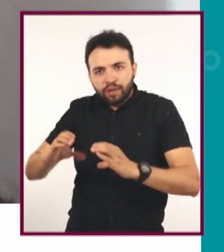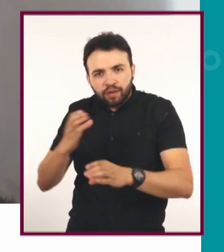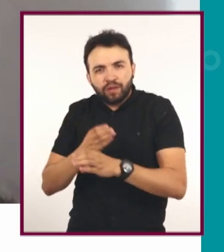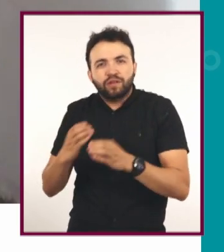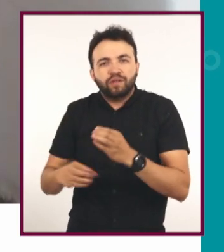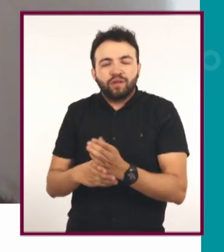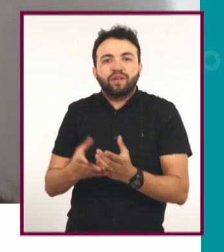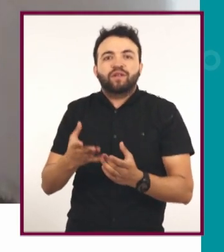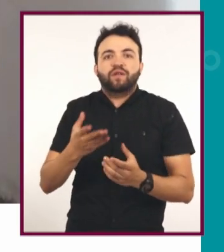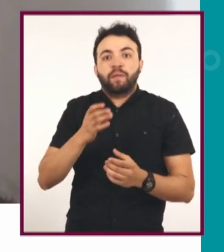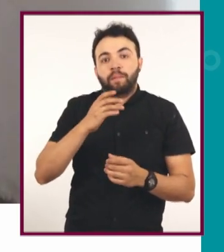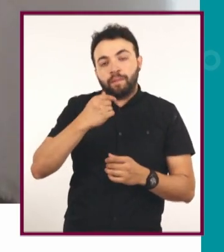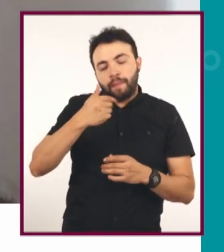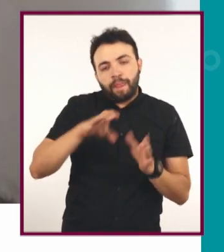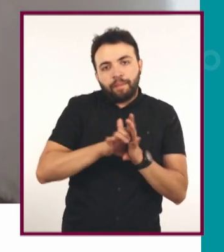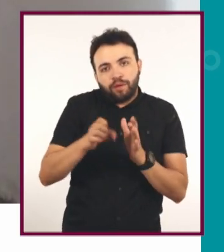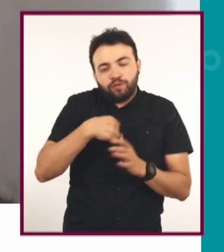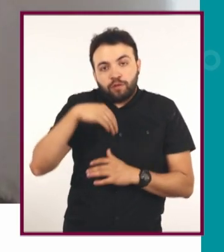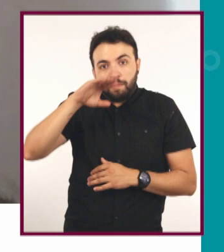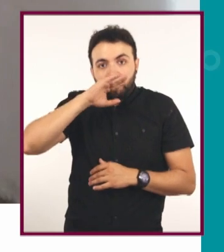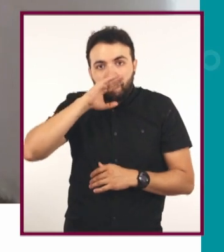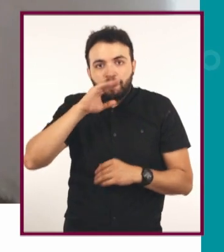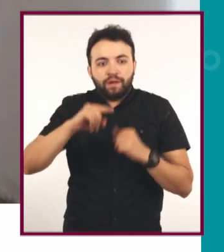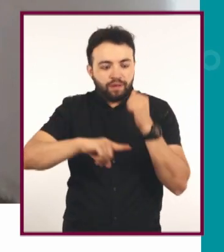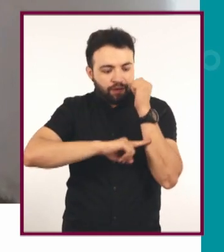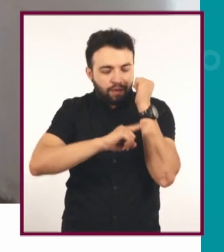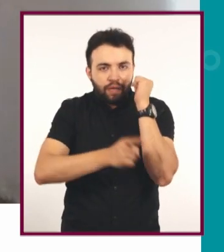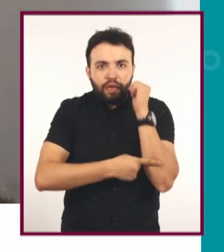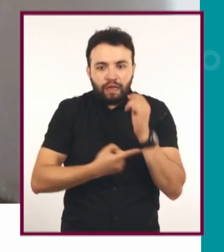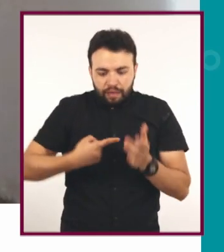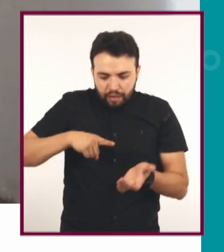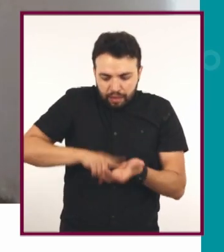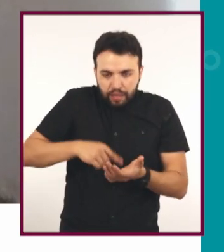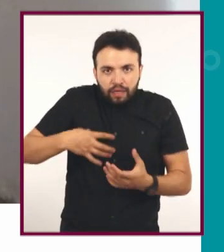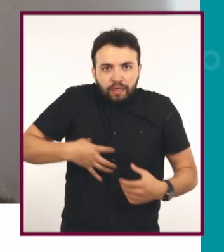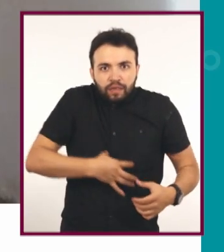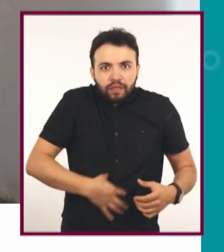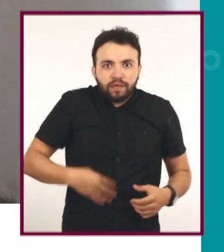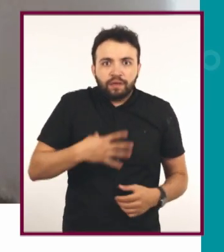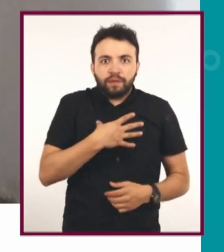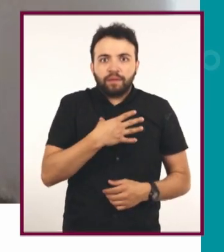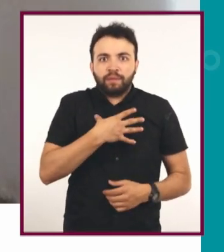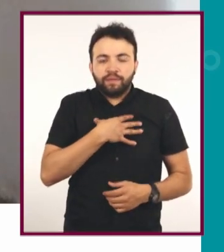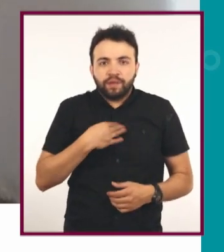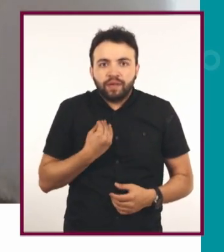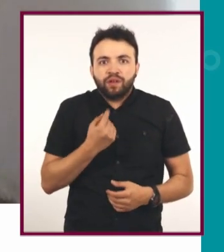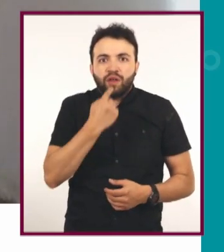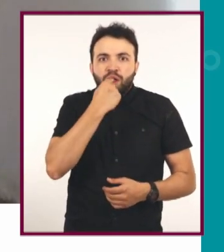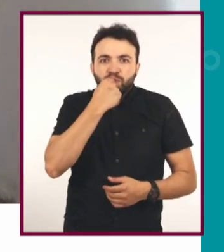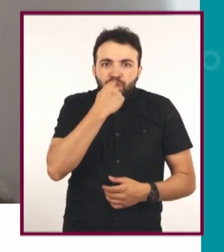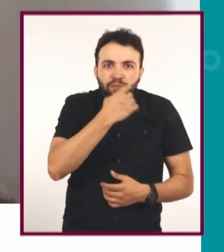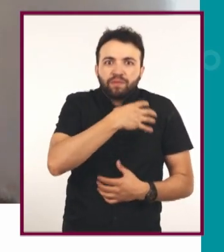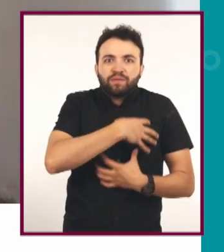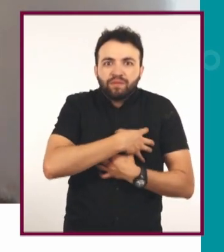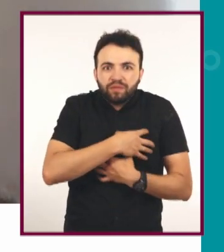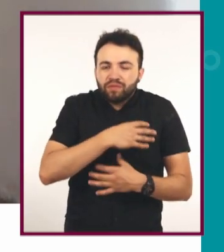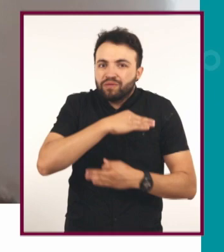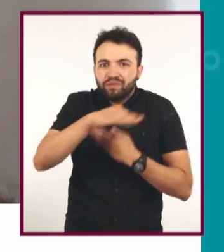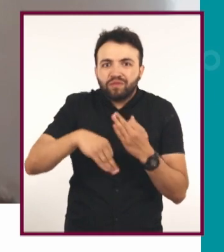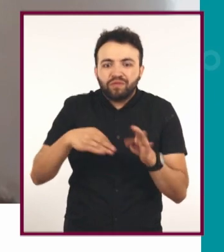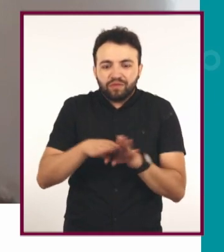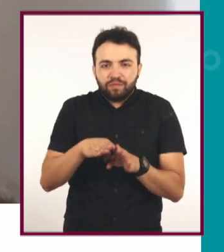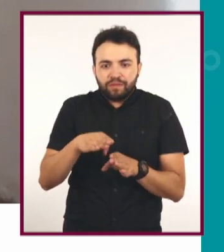pero como mamá que das lactancia, ¿no? Que llevas al bebé dentro, etcétera, pues se transforma por completo la manera en